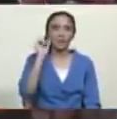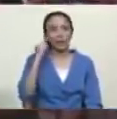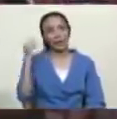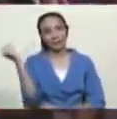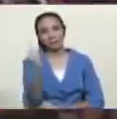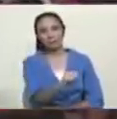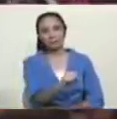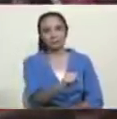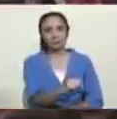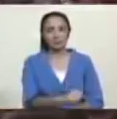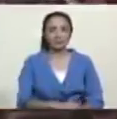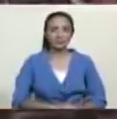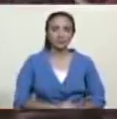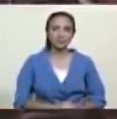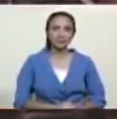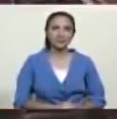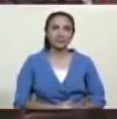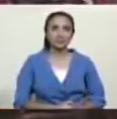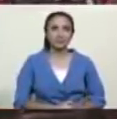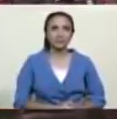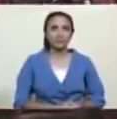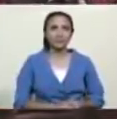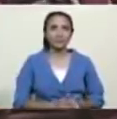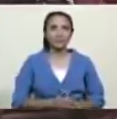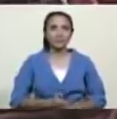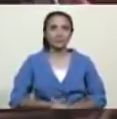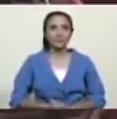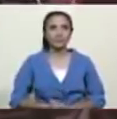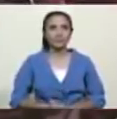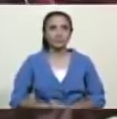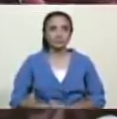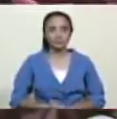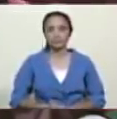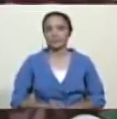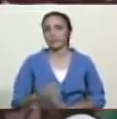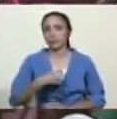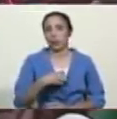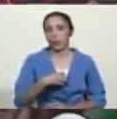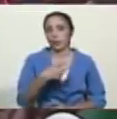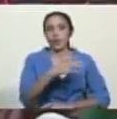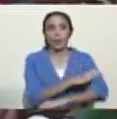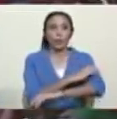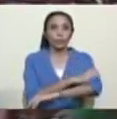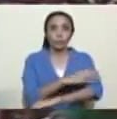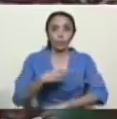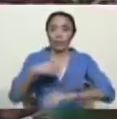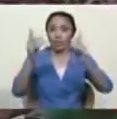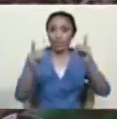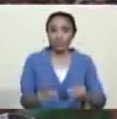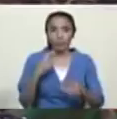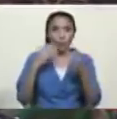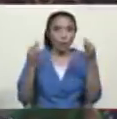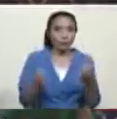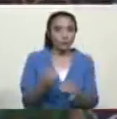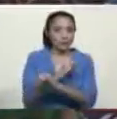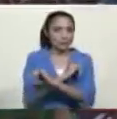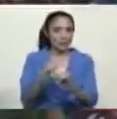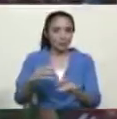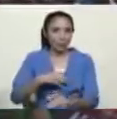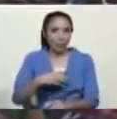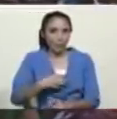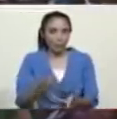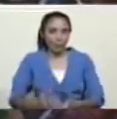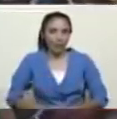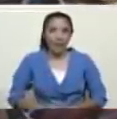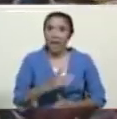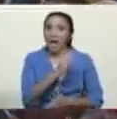que vuelvan aquí en Portuguesa? No van a poder. Hay una decisión irreductible que los que